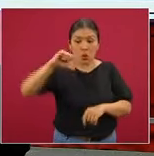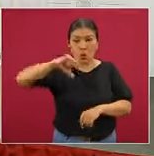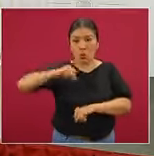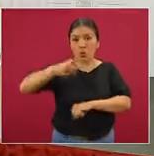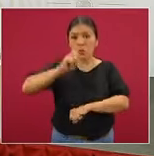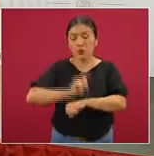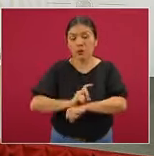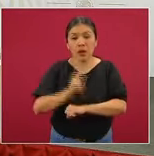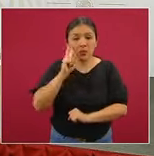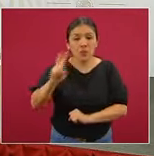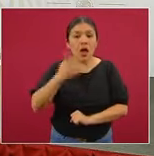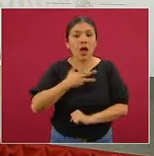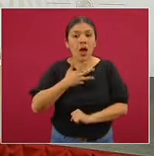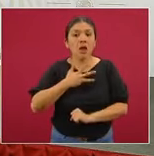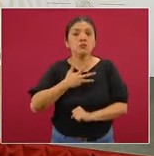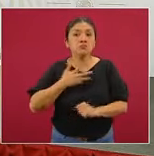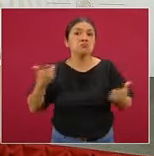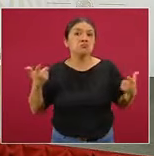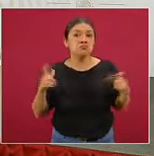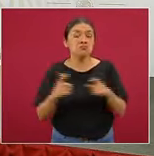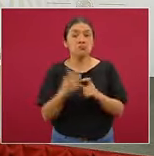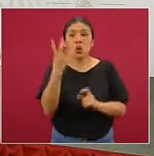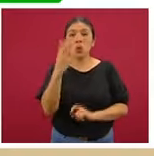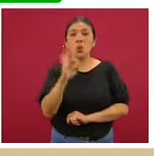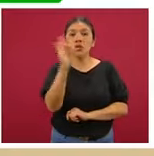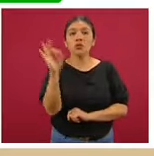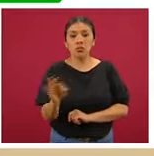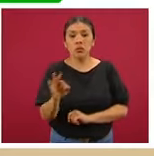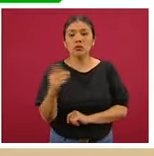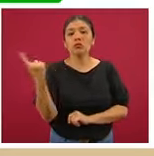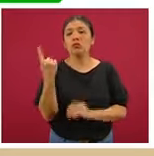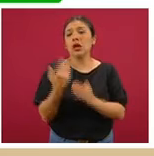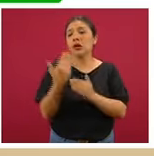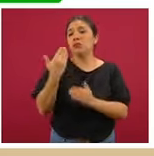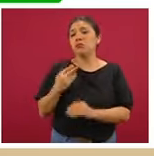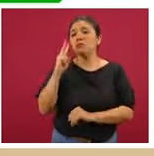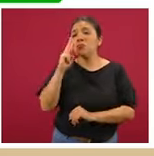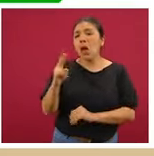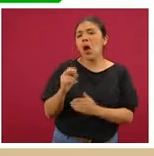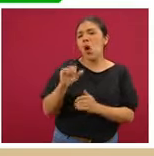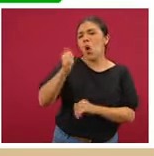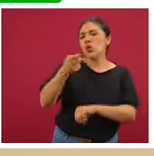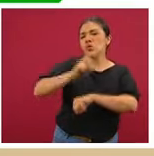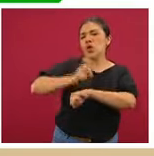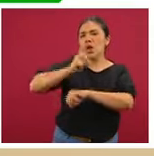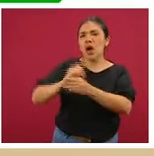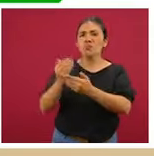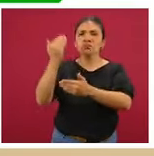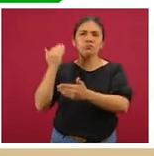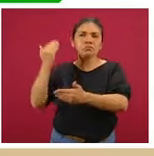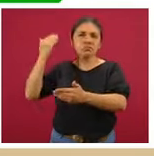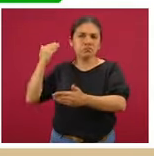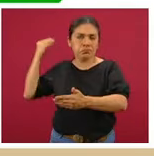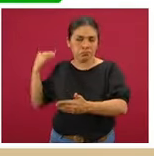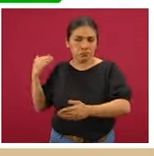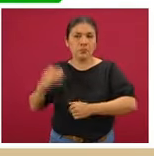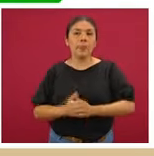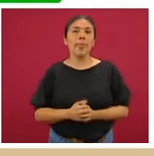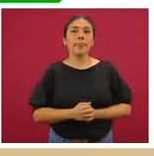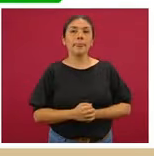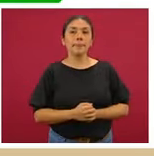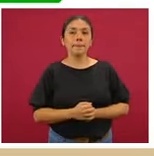hoy tenemos una disminución, 4%, en relación a lo que habíamos estado viendo en semanas